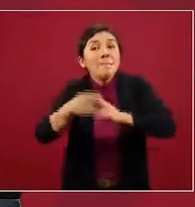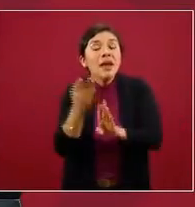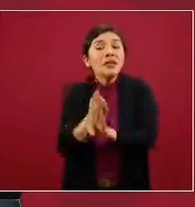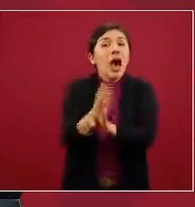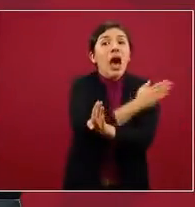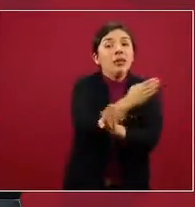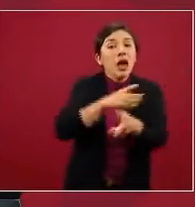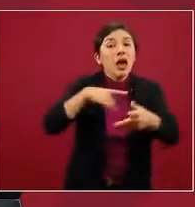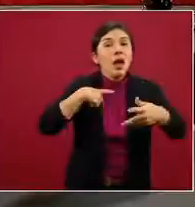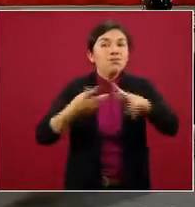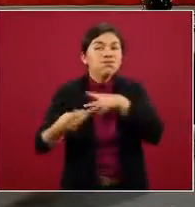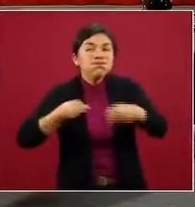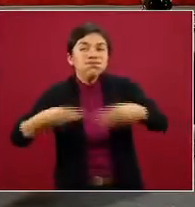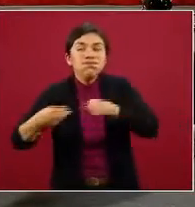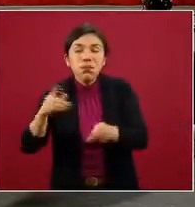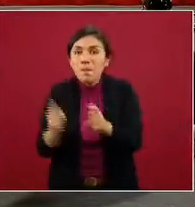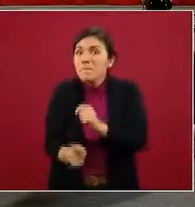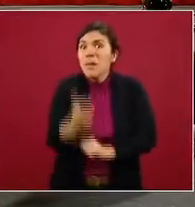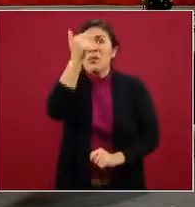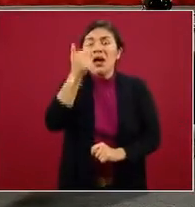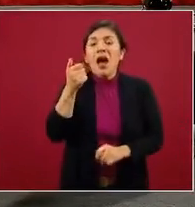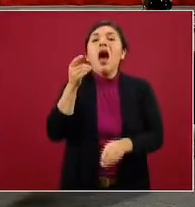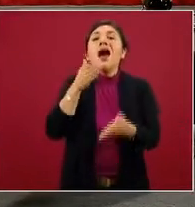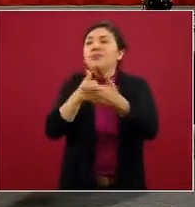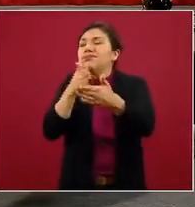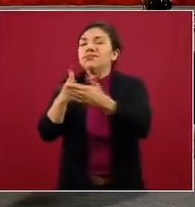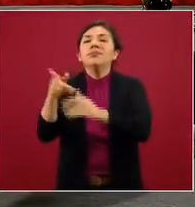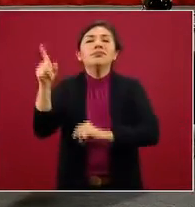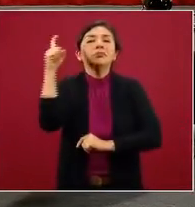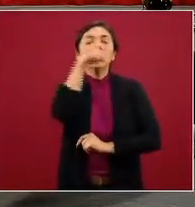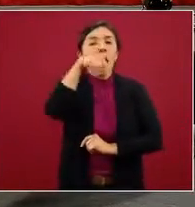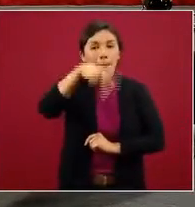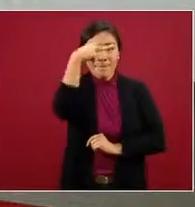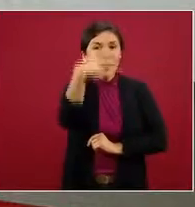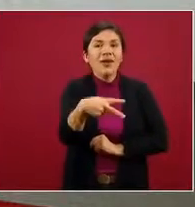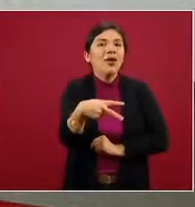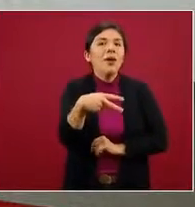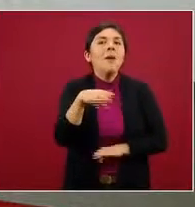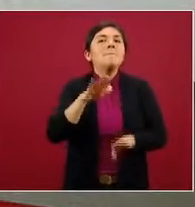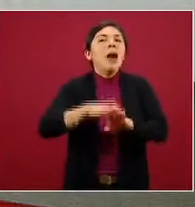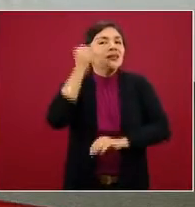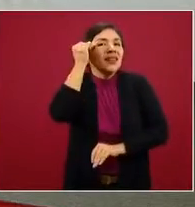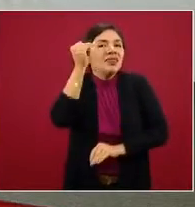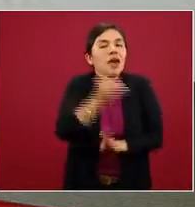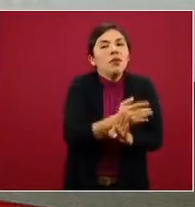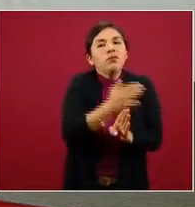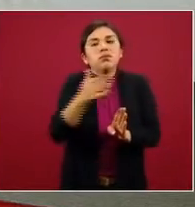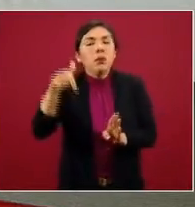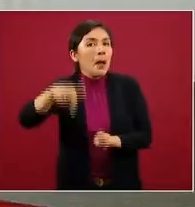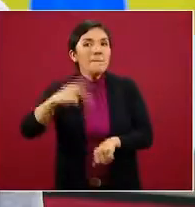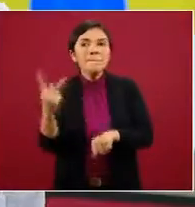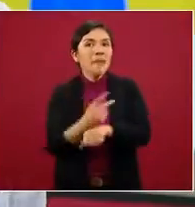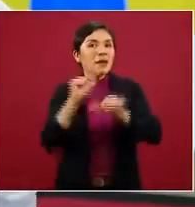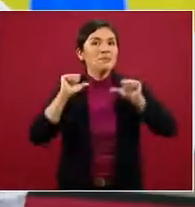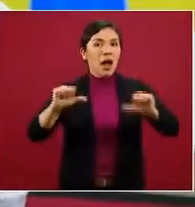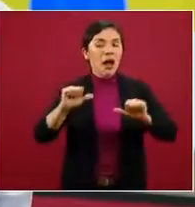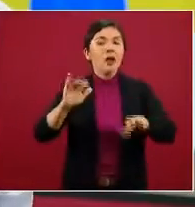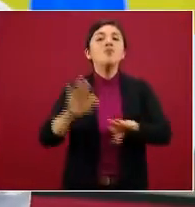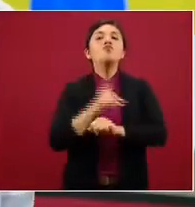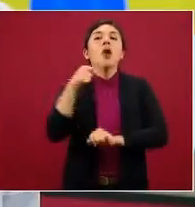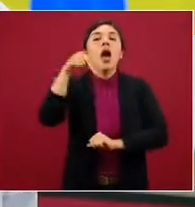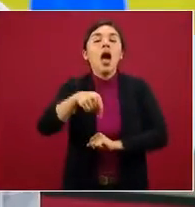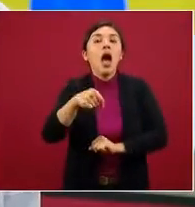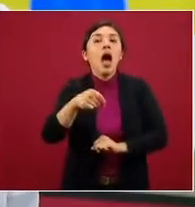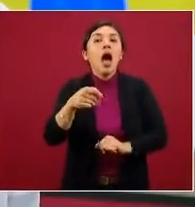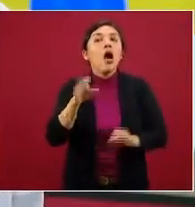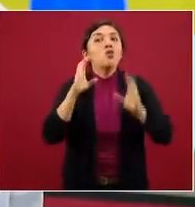muy abrupta, muy rápida. Entonces, en México no se ocurrió esa situación, primero, porque